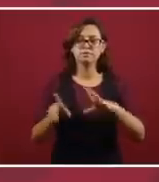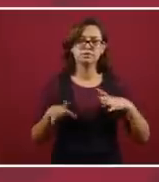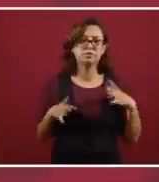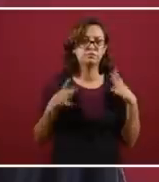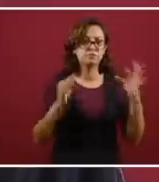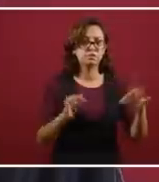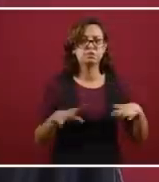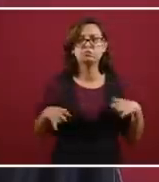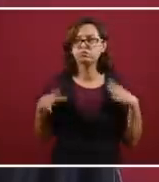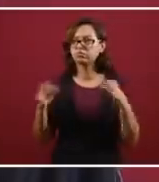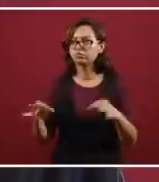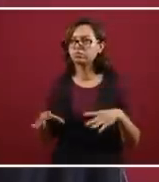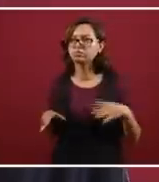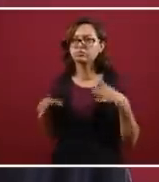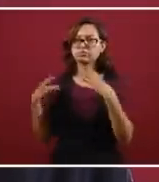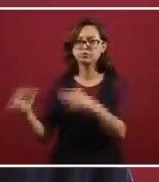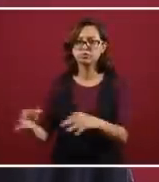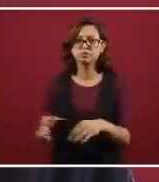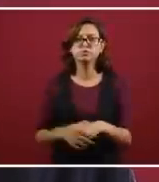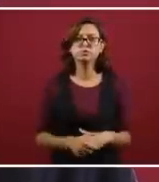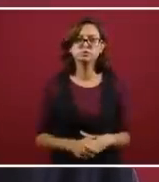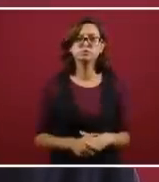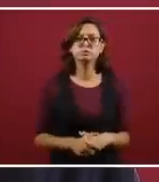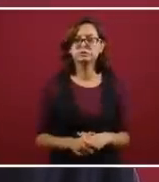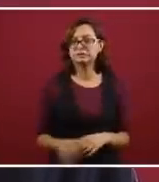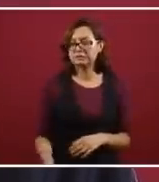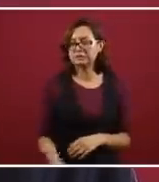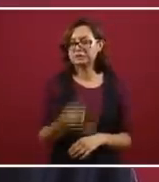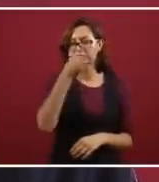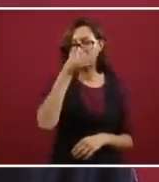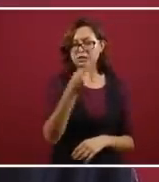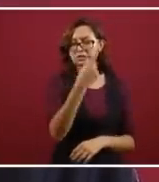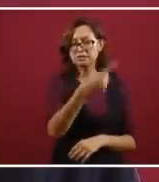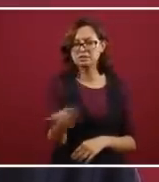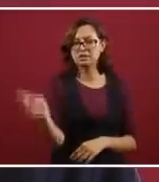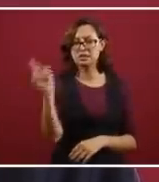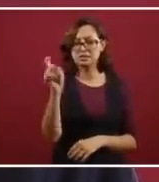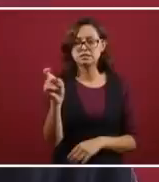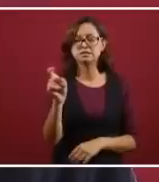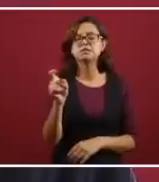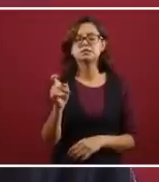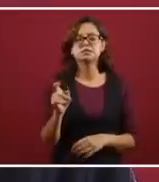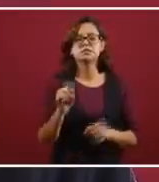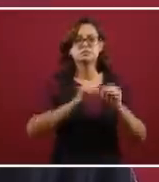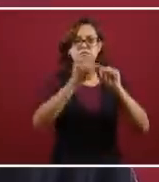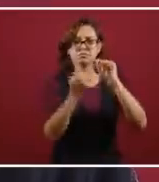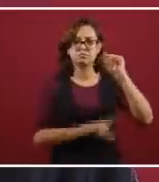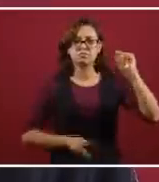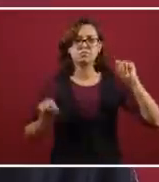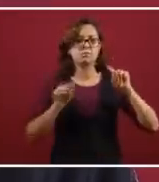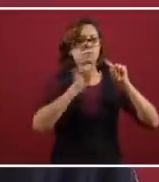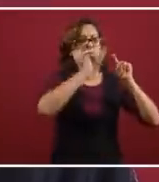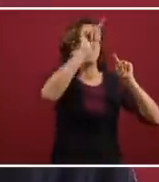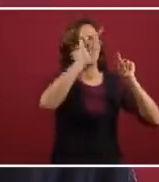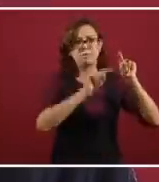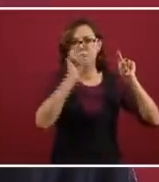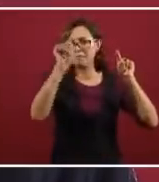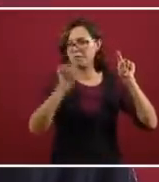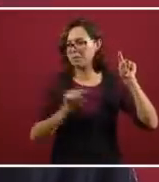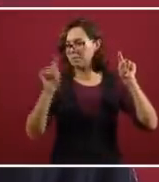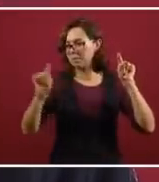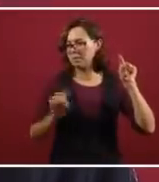constituyendo, ya casi se va a llegar a 100 en distintos puntos del país,